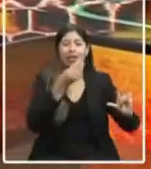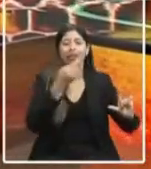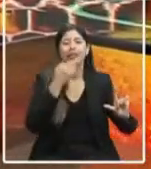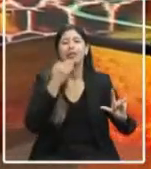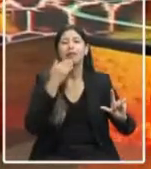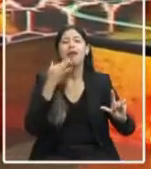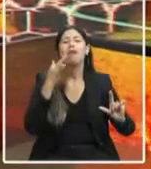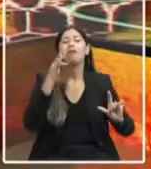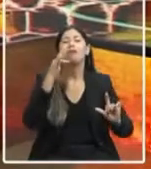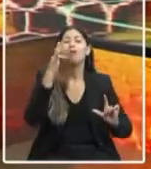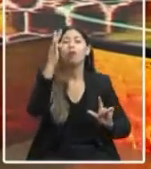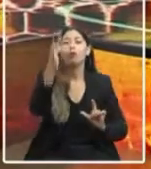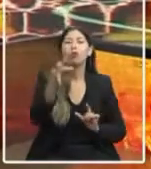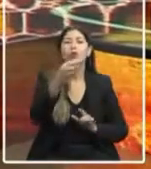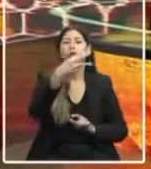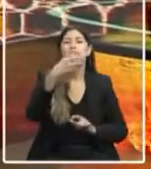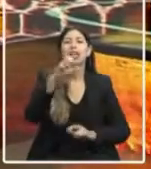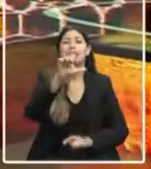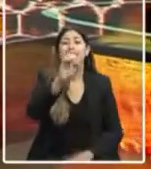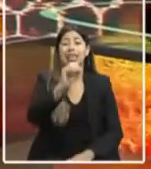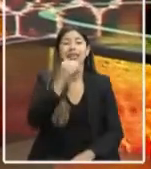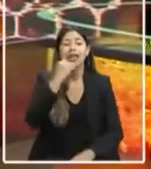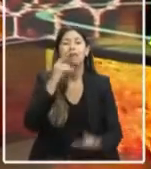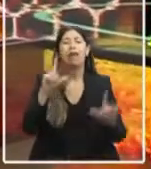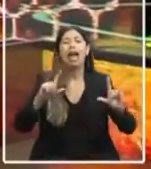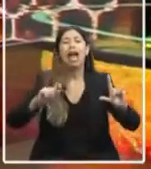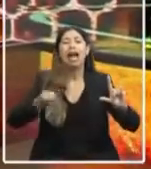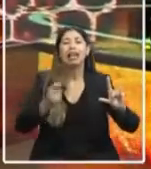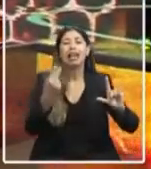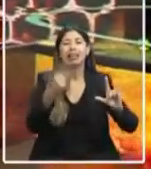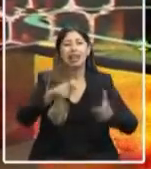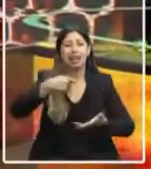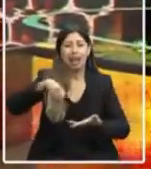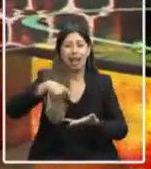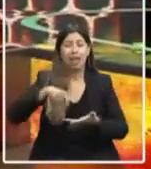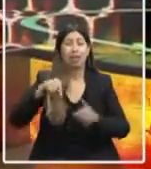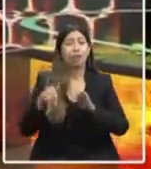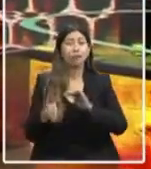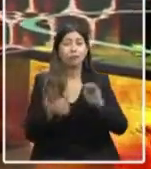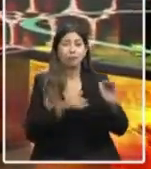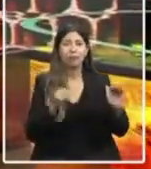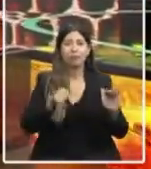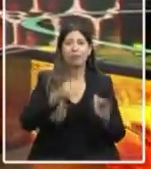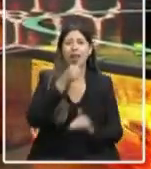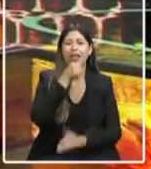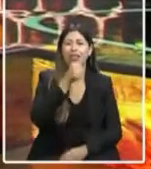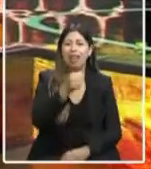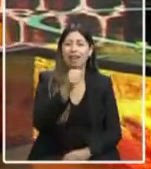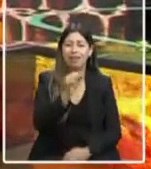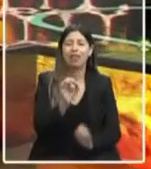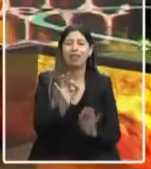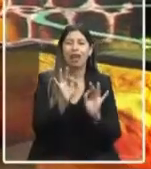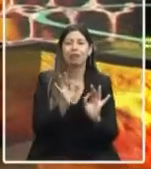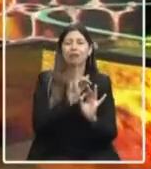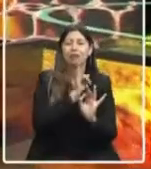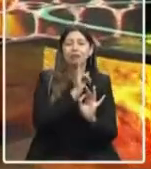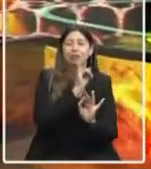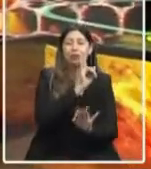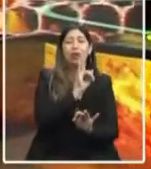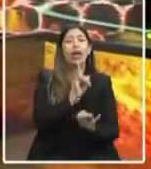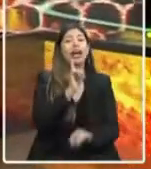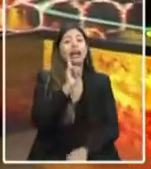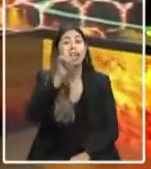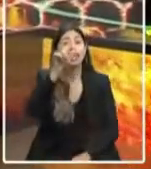Futuro 360 y el canal del Senado. A continuación tendremos una entrevista de lujo con nada más y nada menos